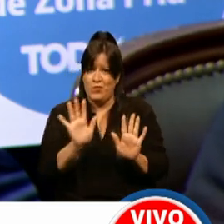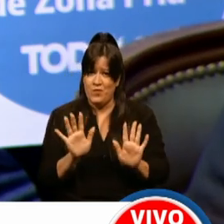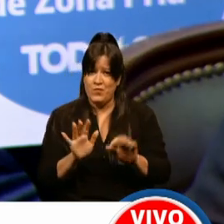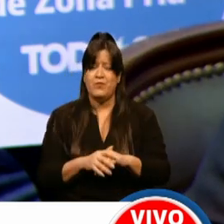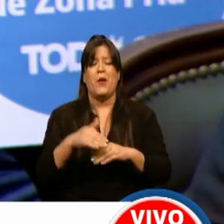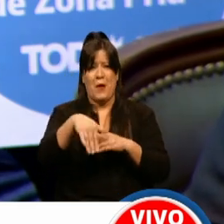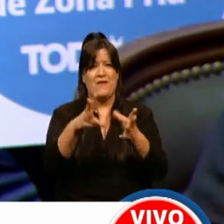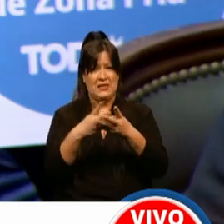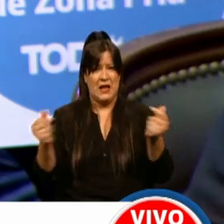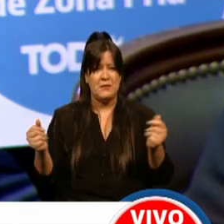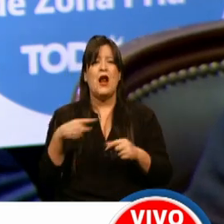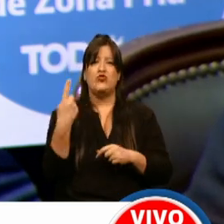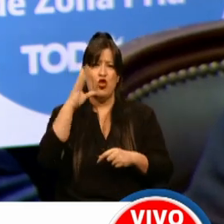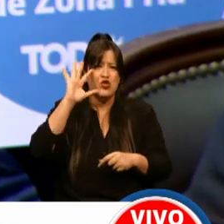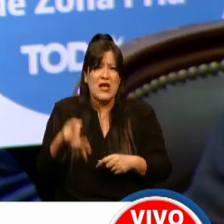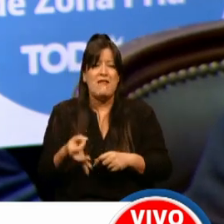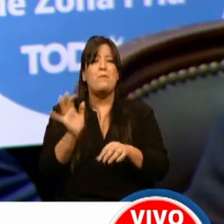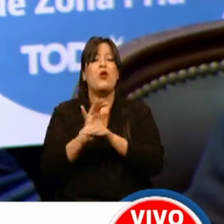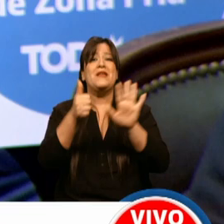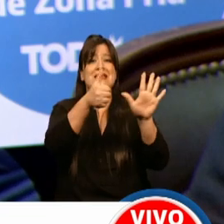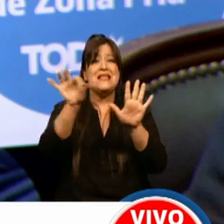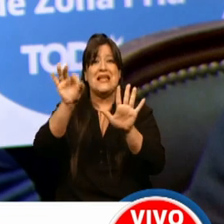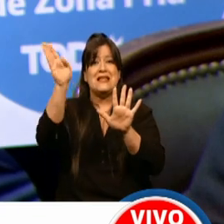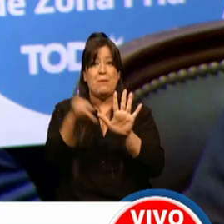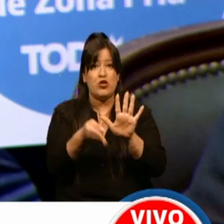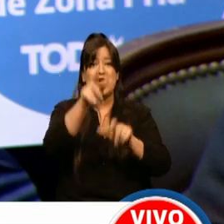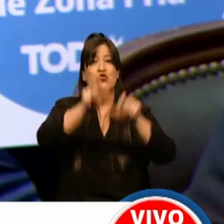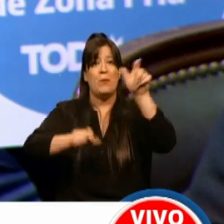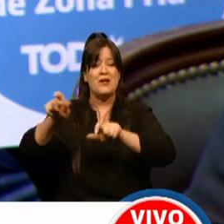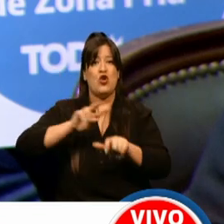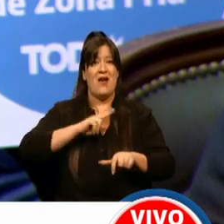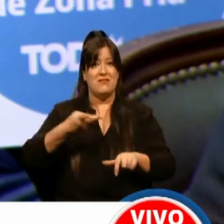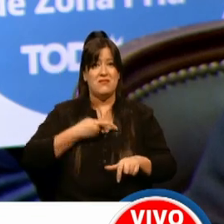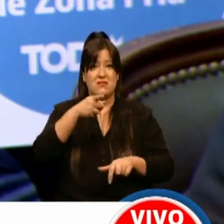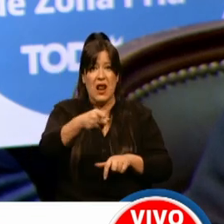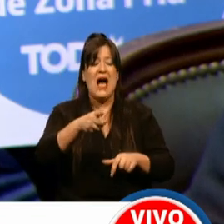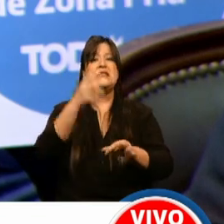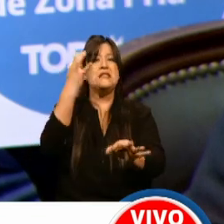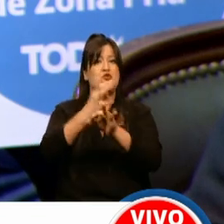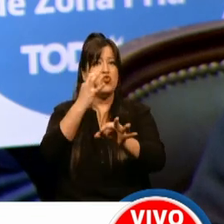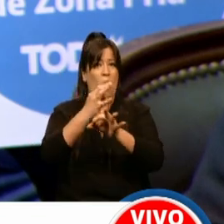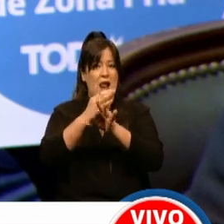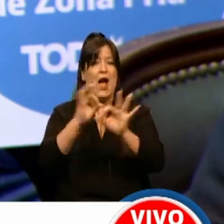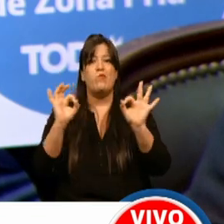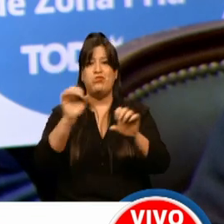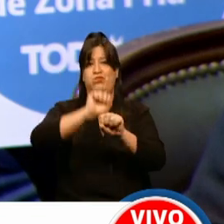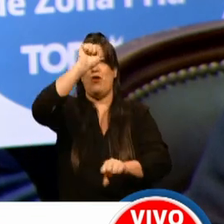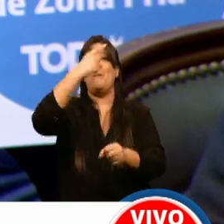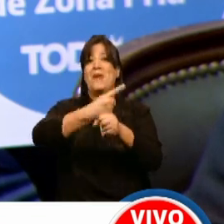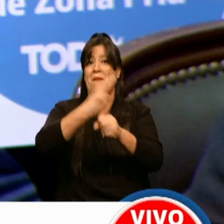para ir finalizando sabemos que sólo el 60 por ciento de las personas trans terminaron su escuela primaria